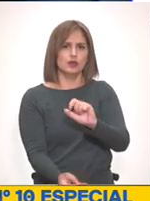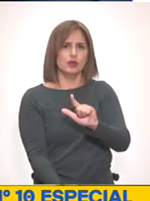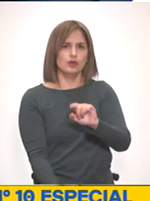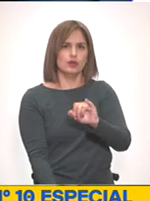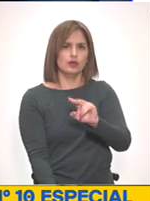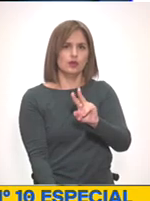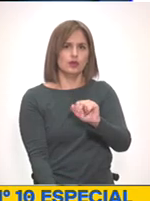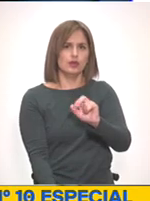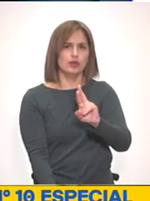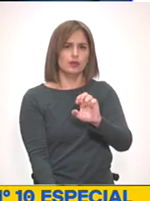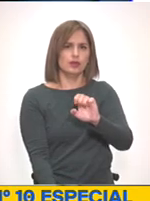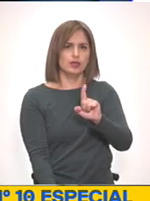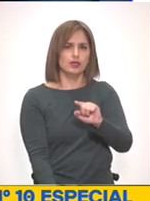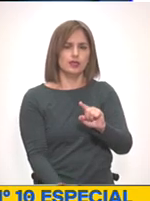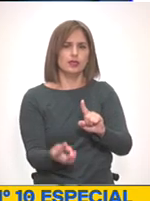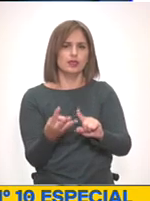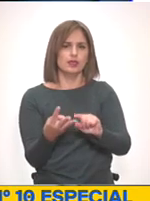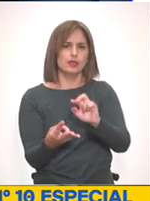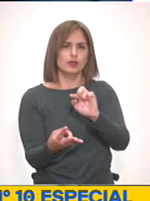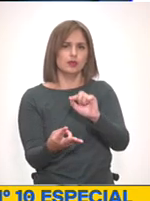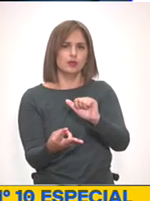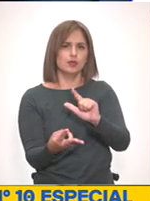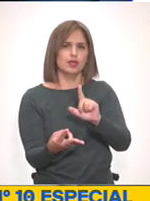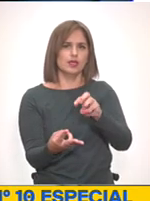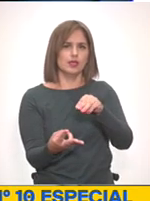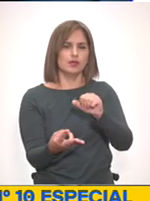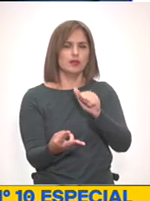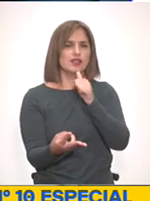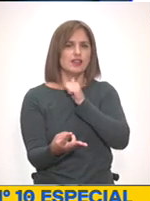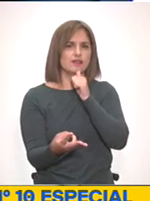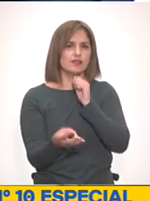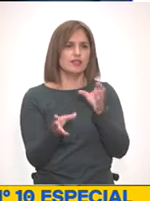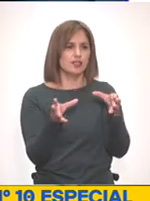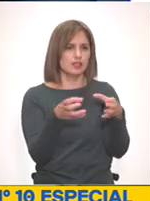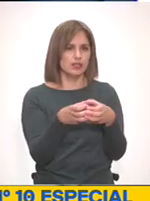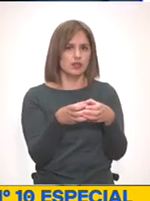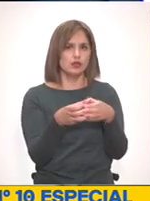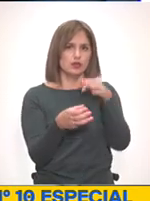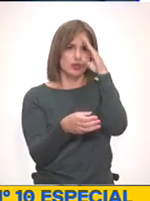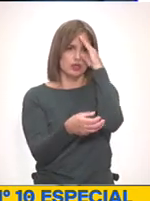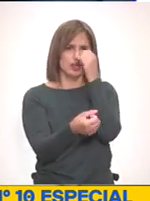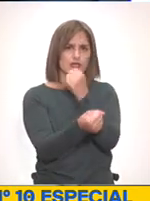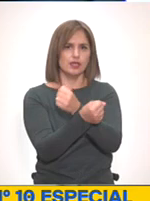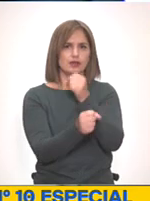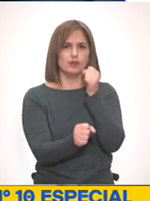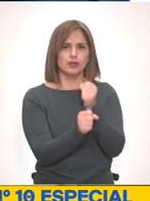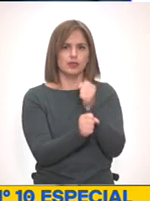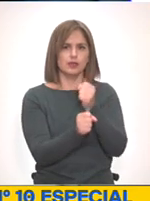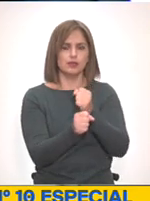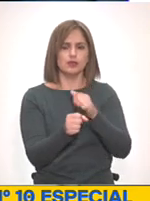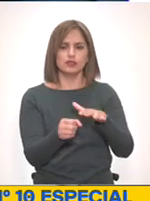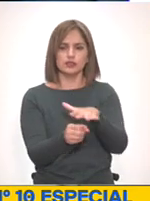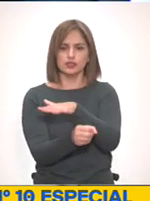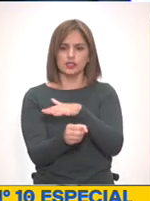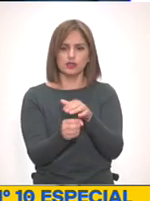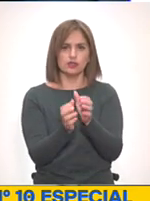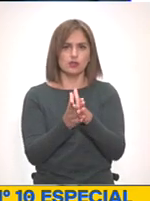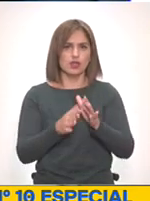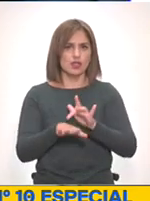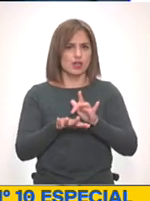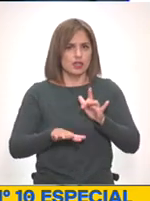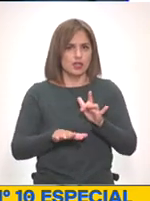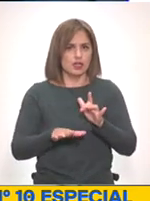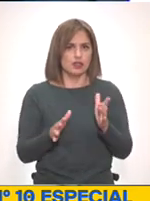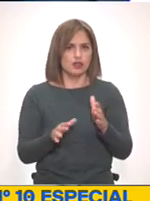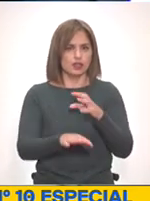dejado en evidencia la falta de equipamiento necesario que tiene el personal de carabineros para hacer su trabajo situación que es aún más grave y patente